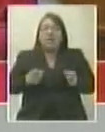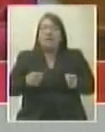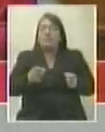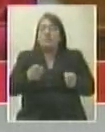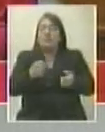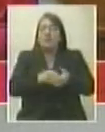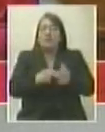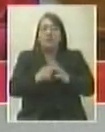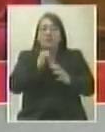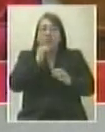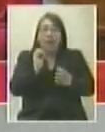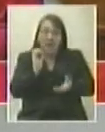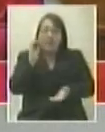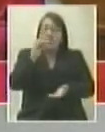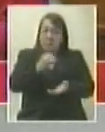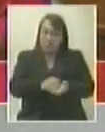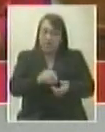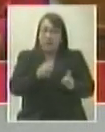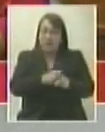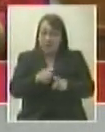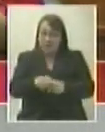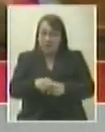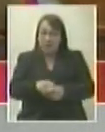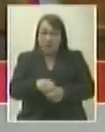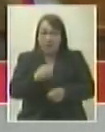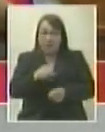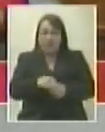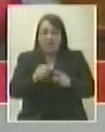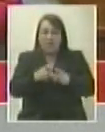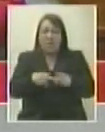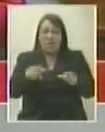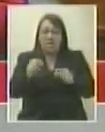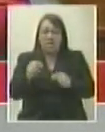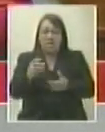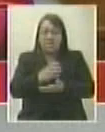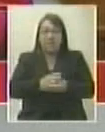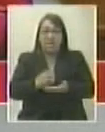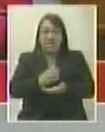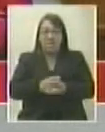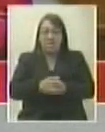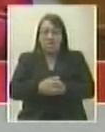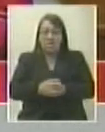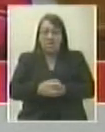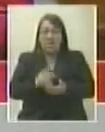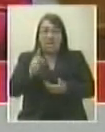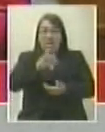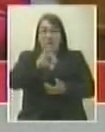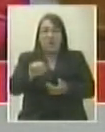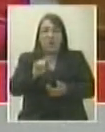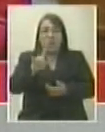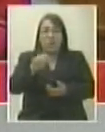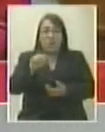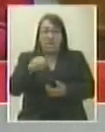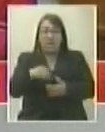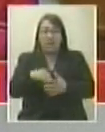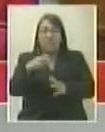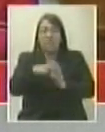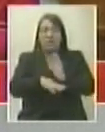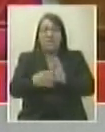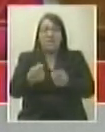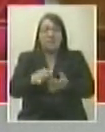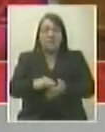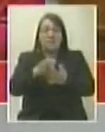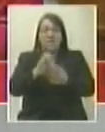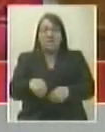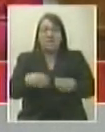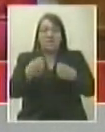tema de cáncer se está considerando en la zona del centro, en la zona de Junín, fondos especiales que